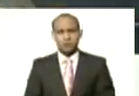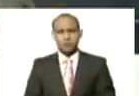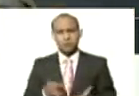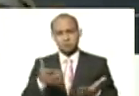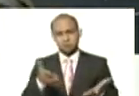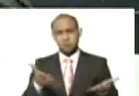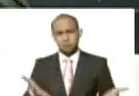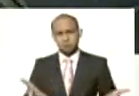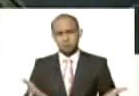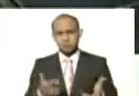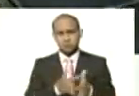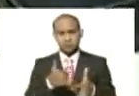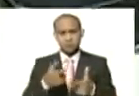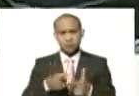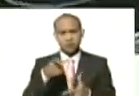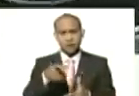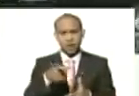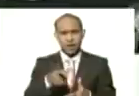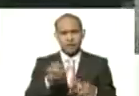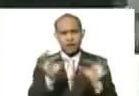precisamente son